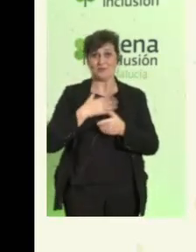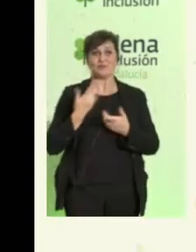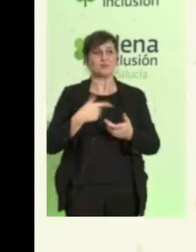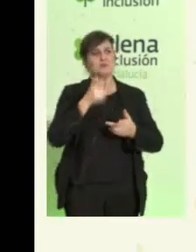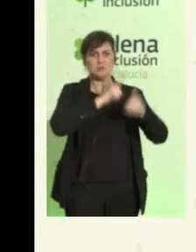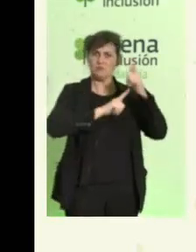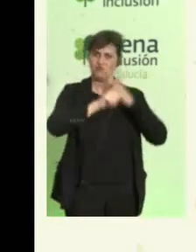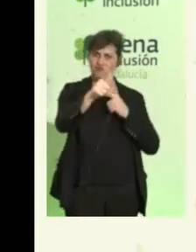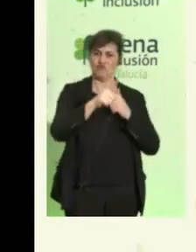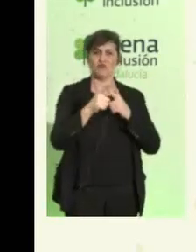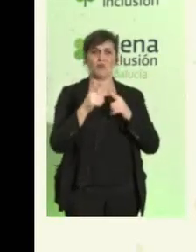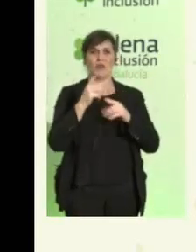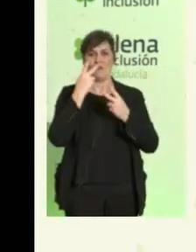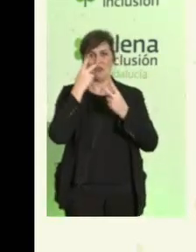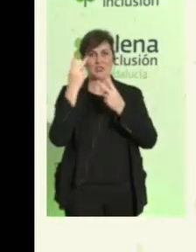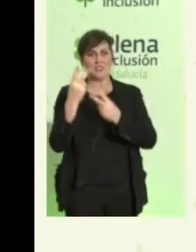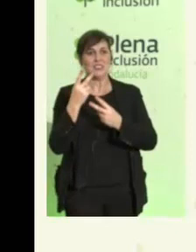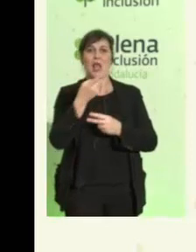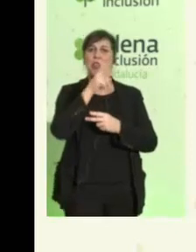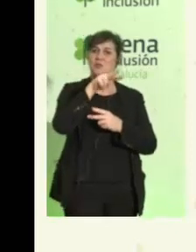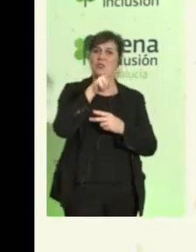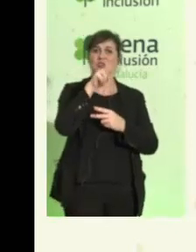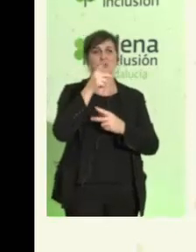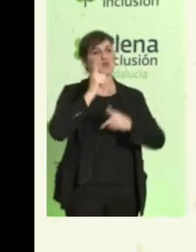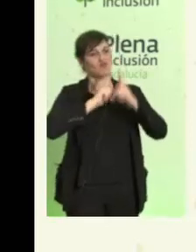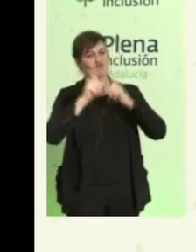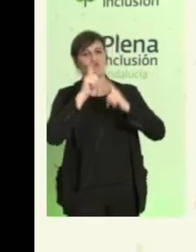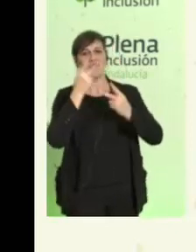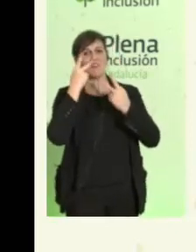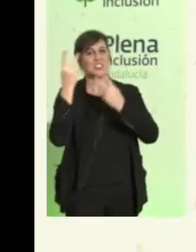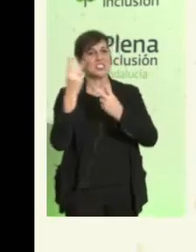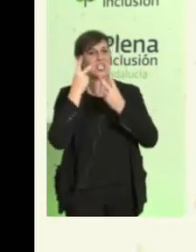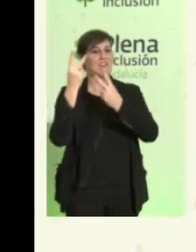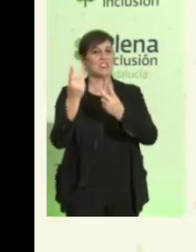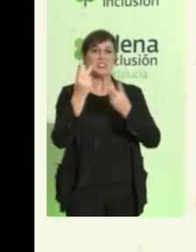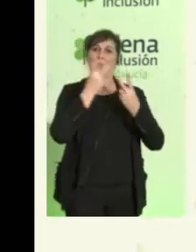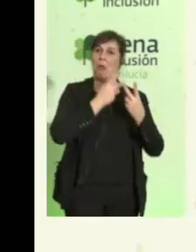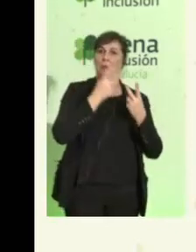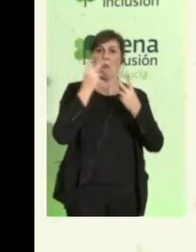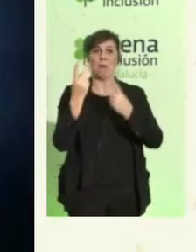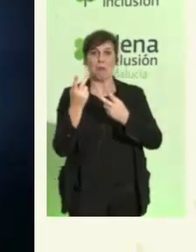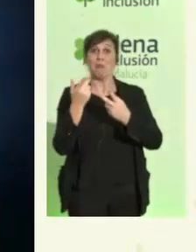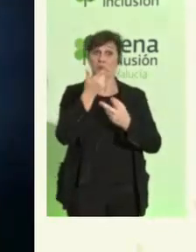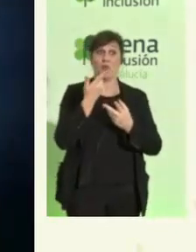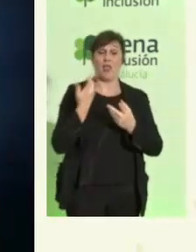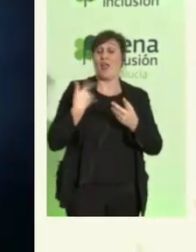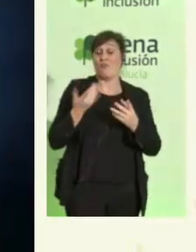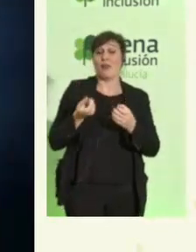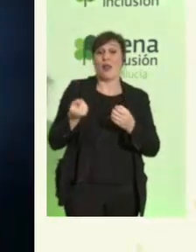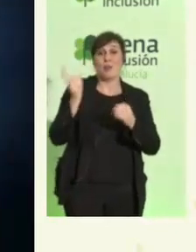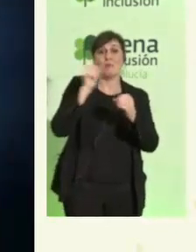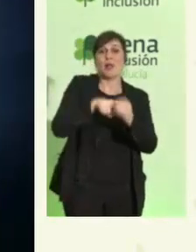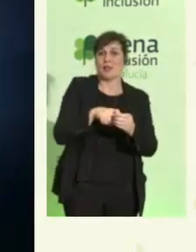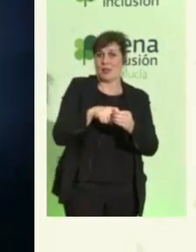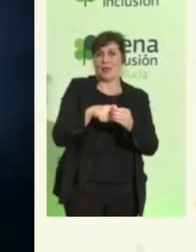a Tyrone, iban cada 2 meses, y se convirtieron de nuevo en parte de su vida. Así que pudo reconectar con su